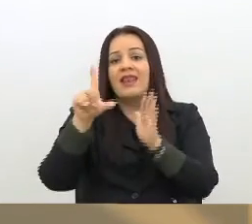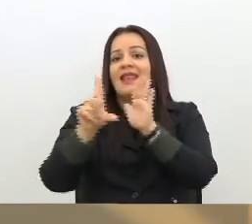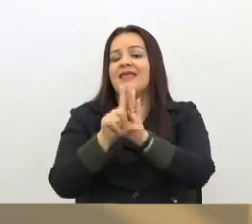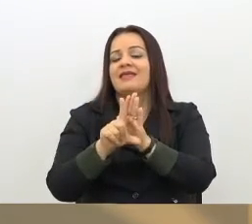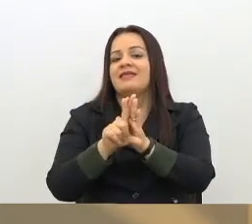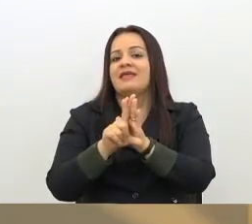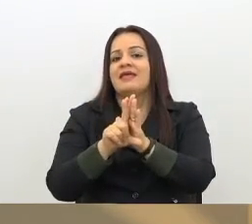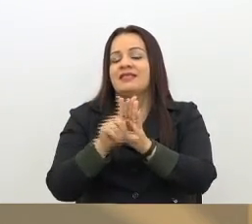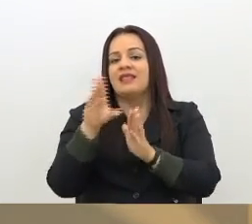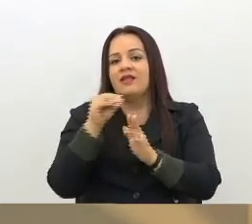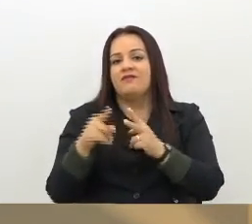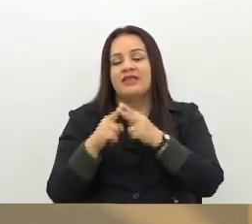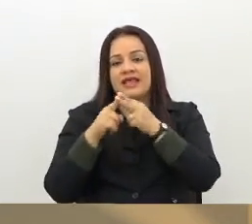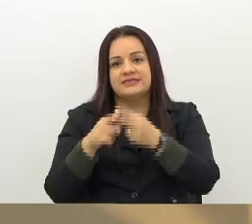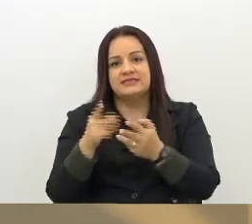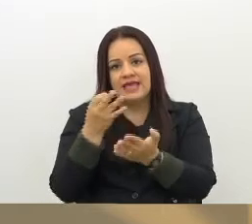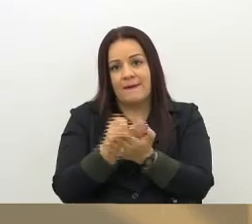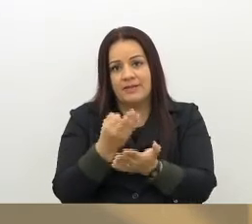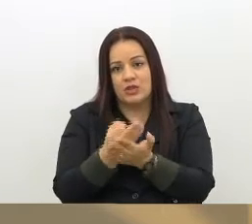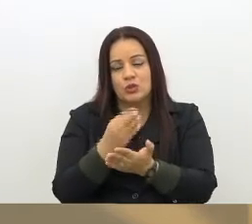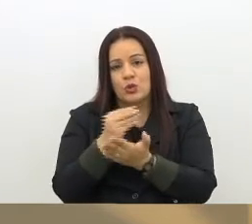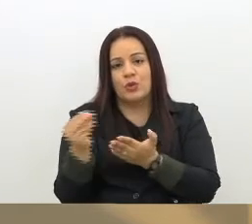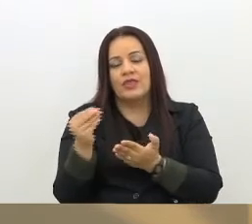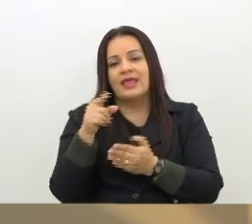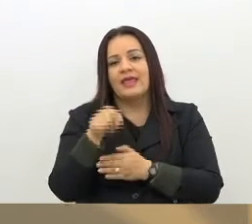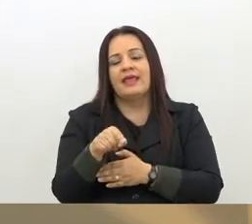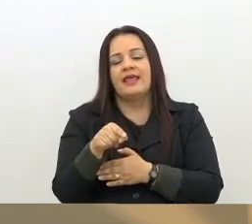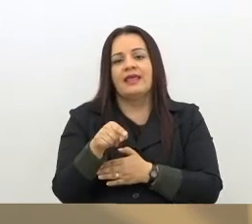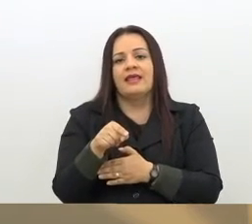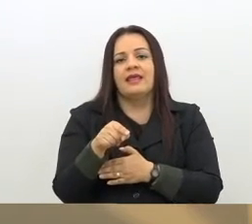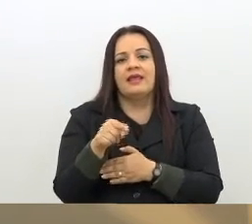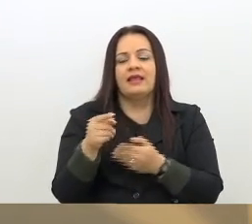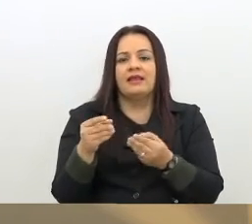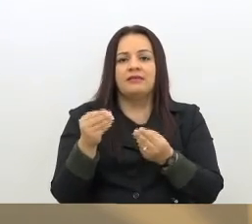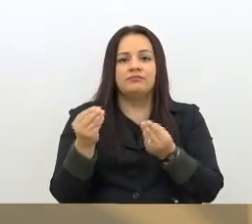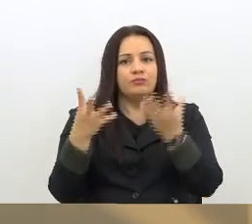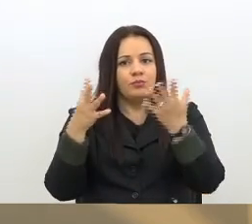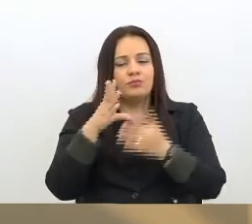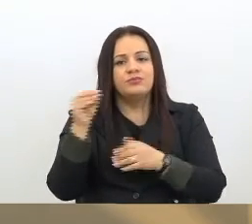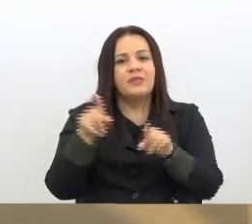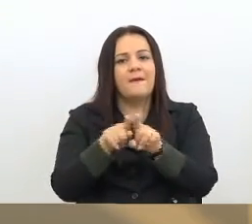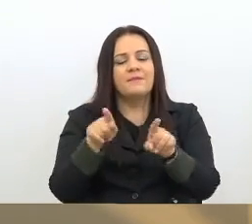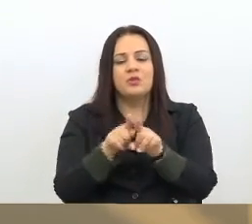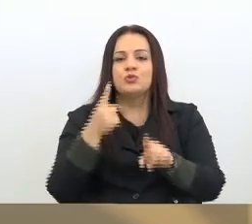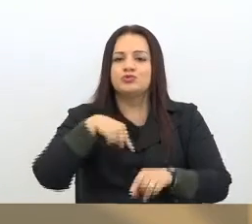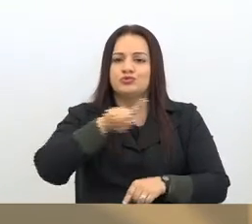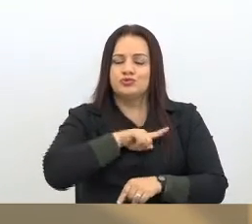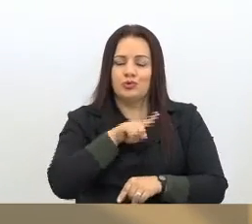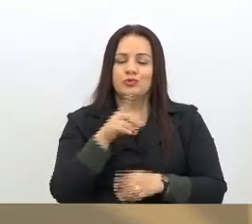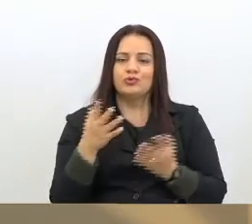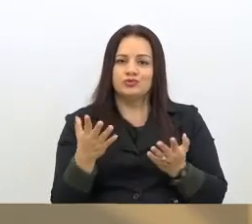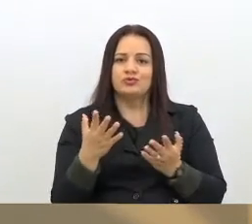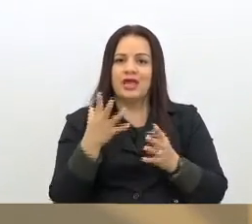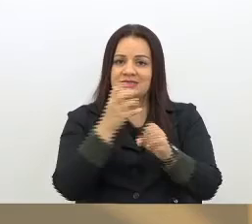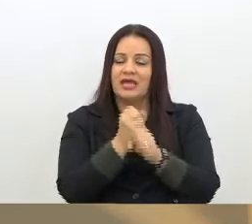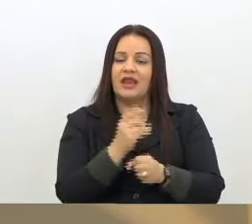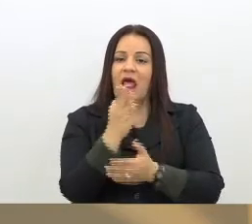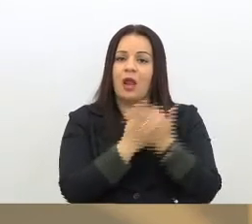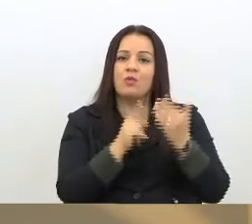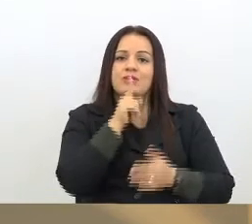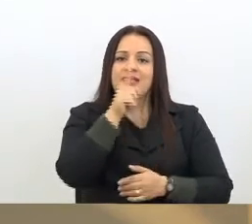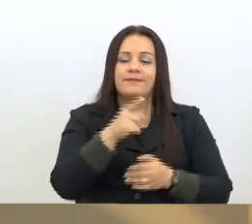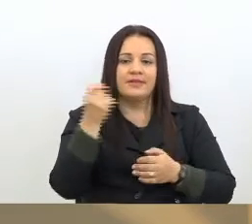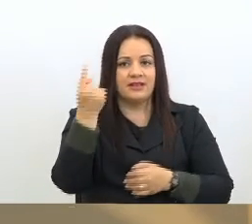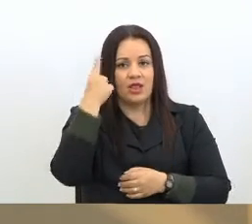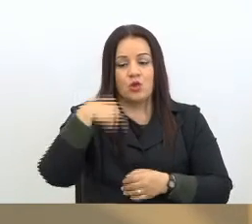nosotros tenemos la posibilidad y la capacidad y la facultad para hacer una interpretación auténtica. Por eso, durante las vacaciones,